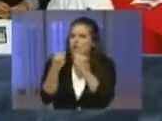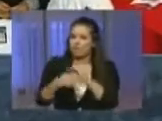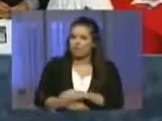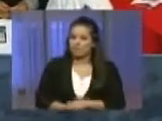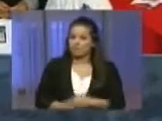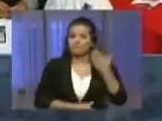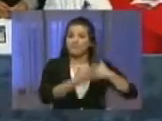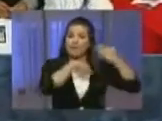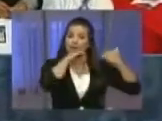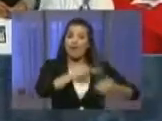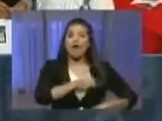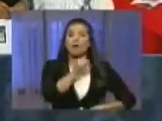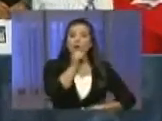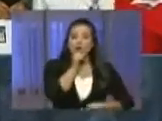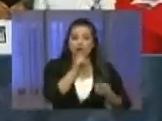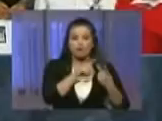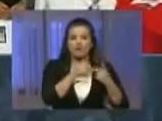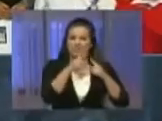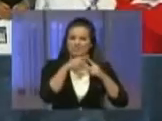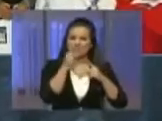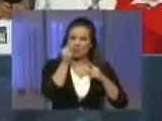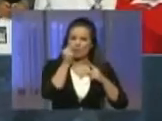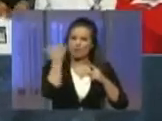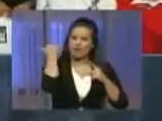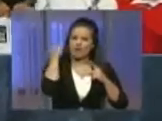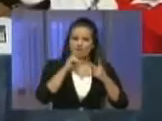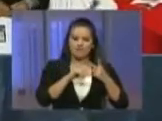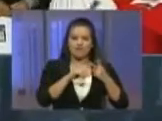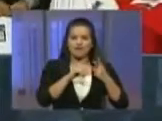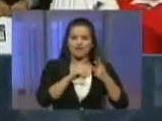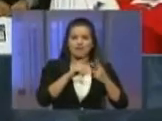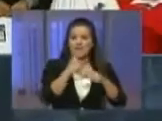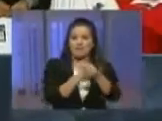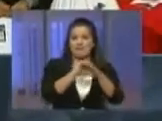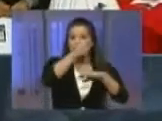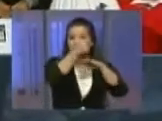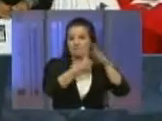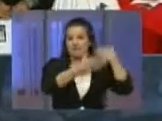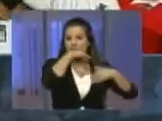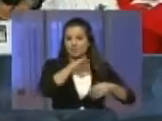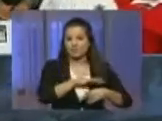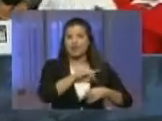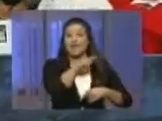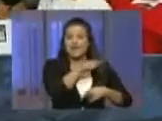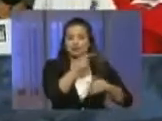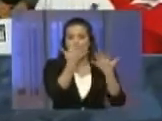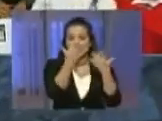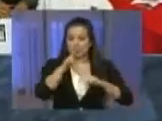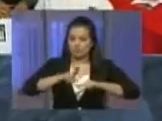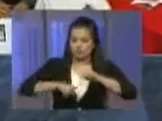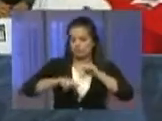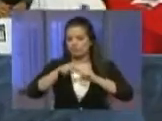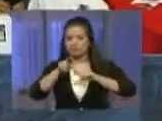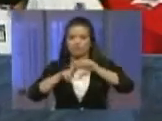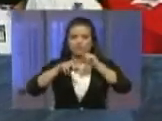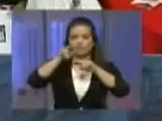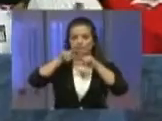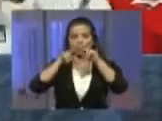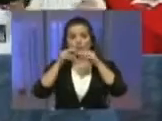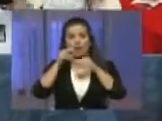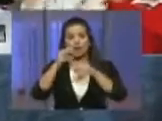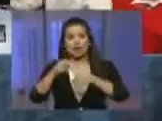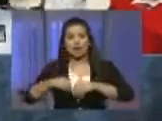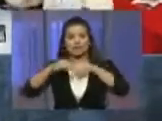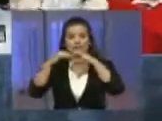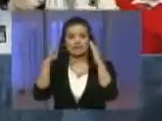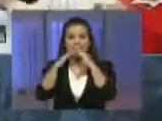abuelos los tíos los hermanos mayores HM subiendo un poquito